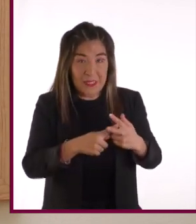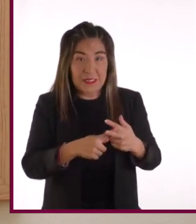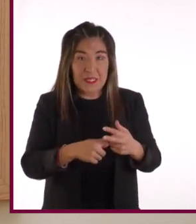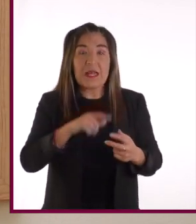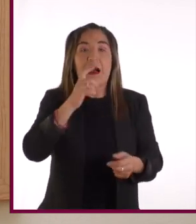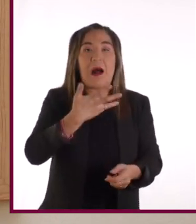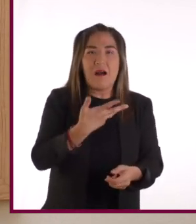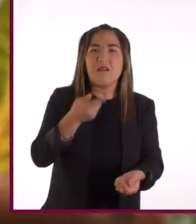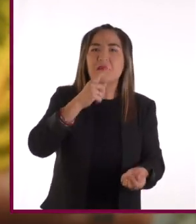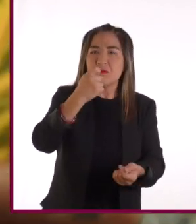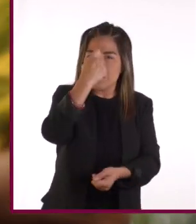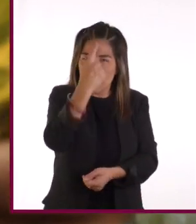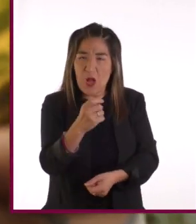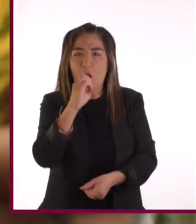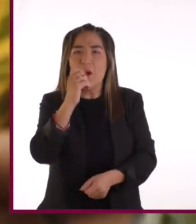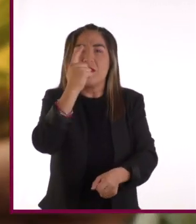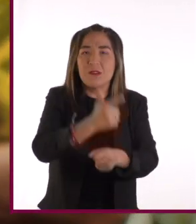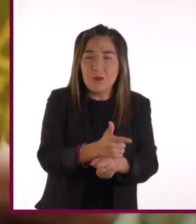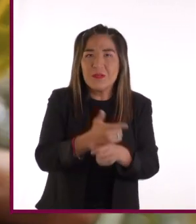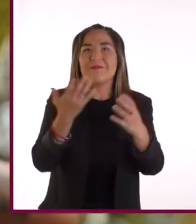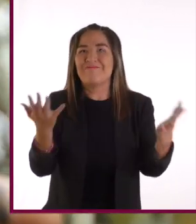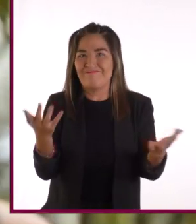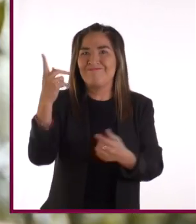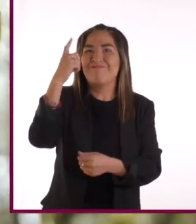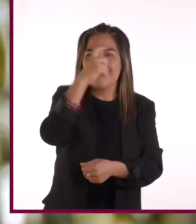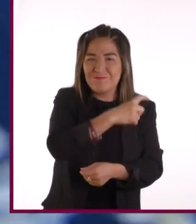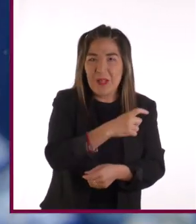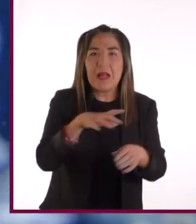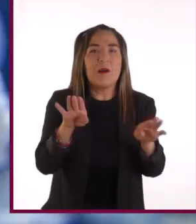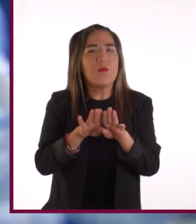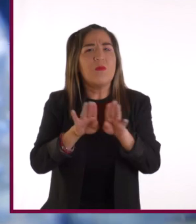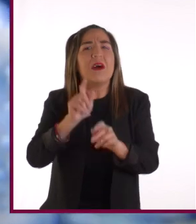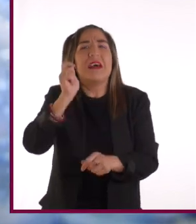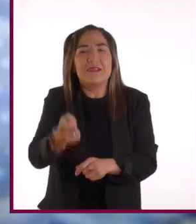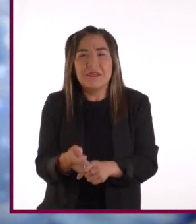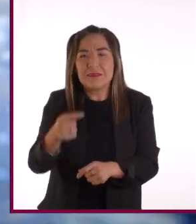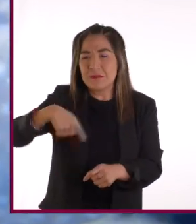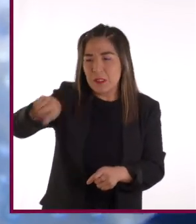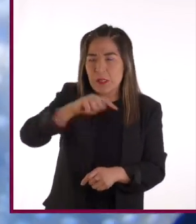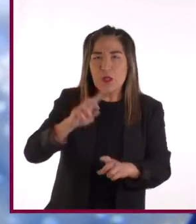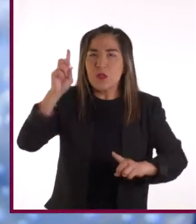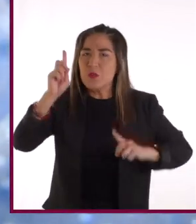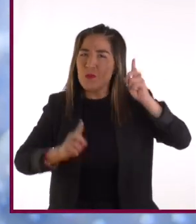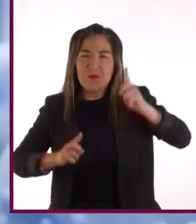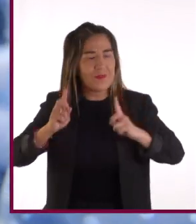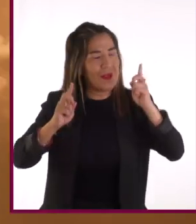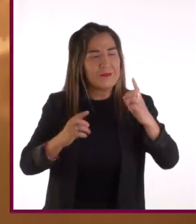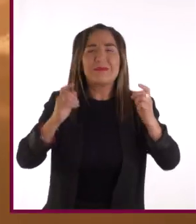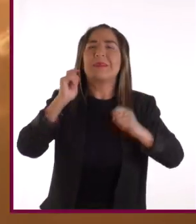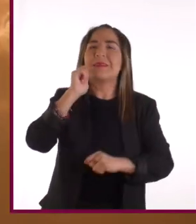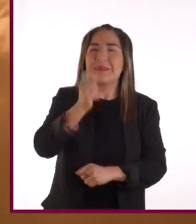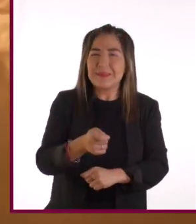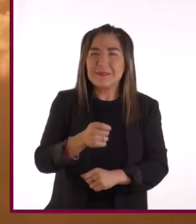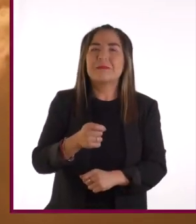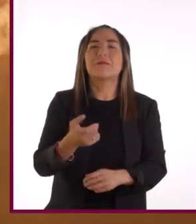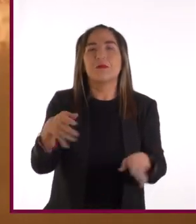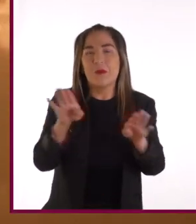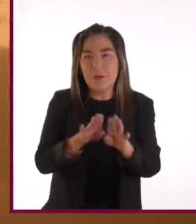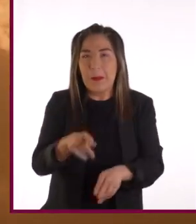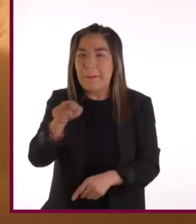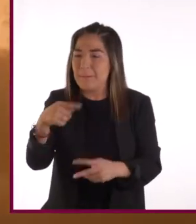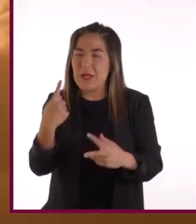o se descubren es más complejo de lo que parece. De lo que no hay duda alguna es que las matemáticas